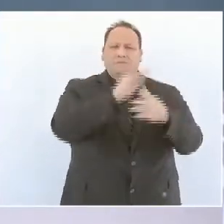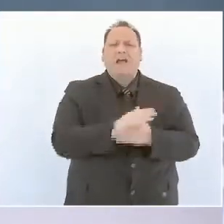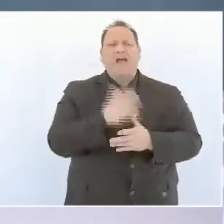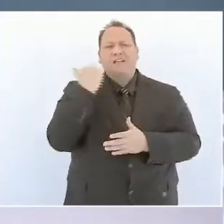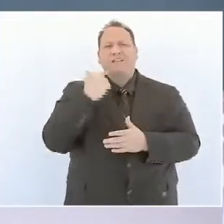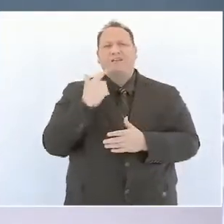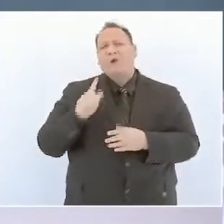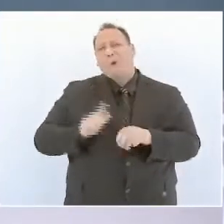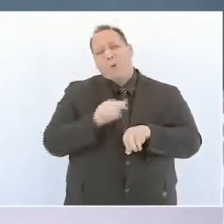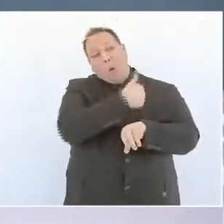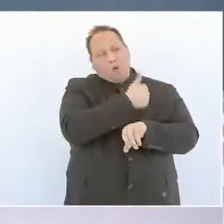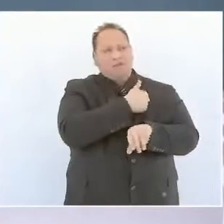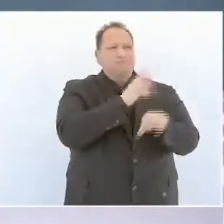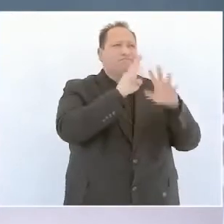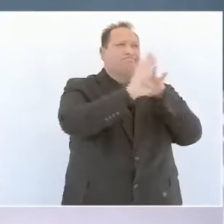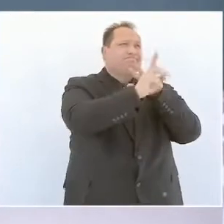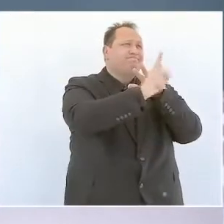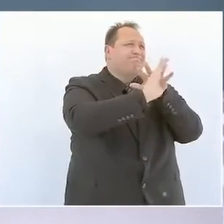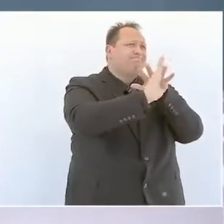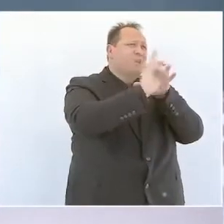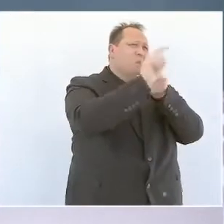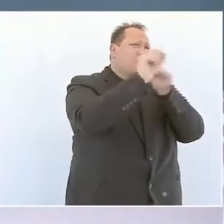cuando más se fueron,